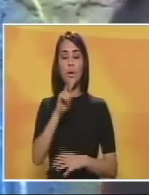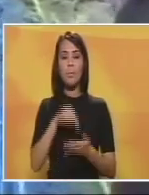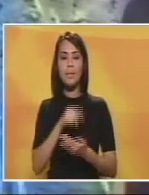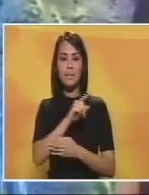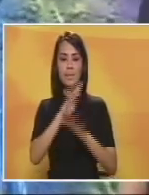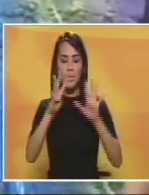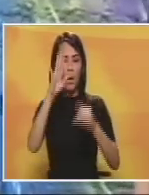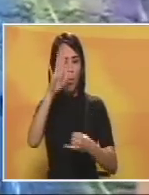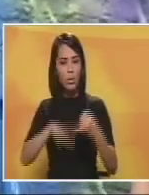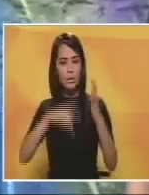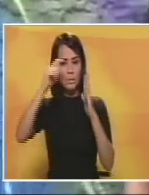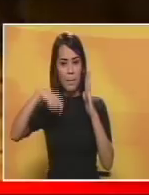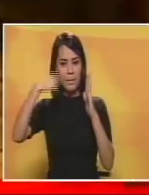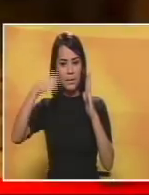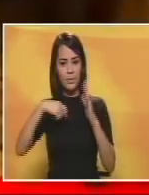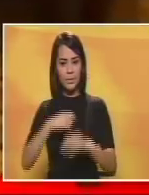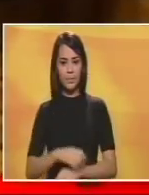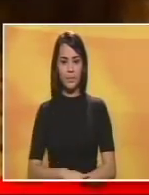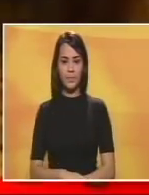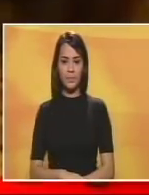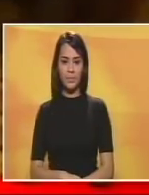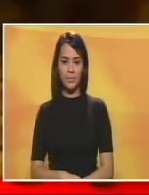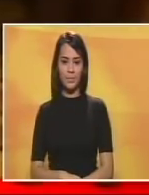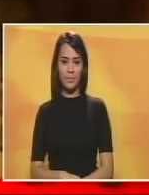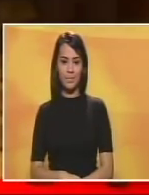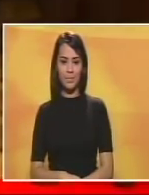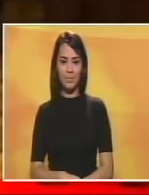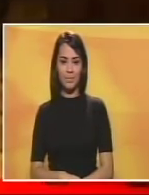la última película de Daniel Craig.